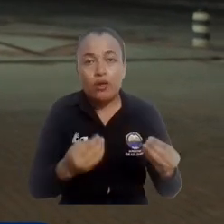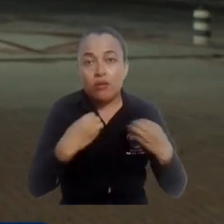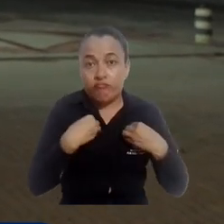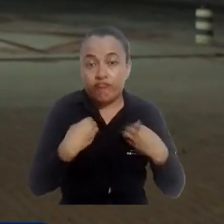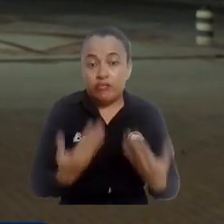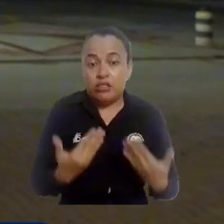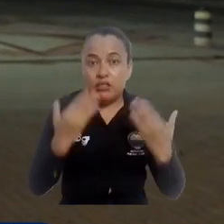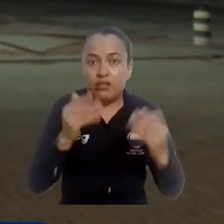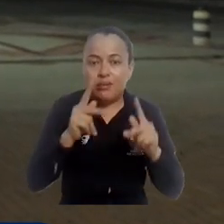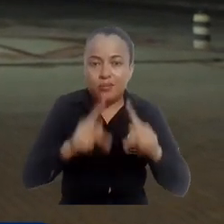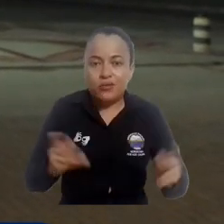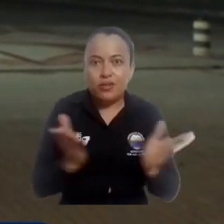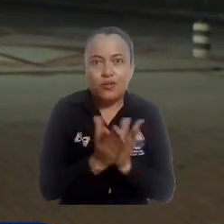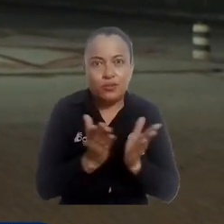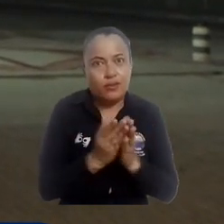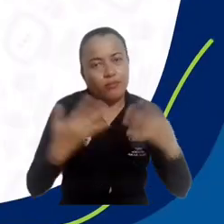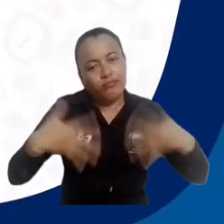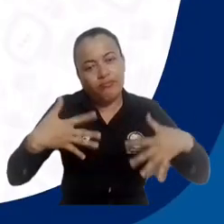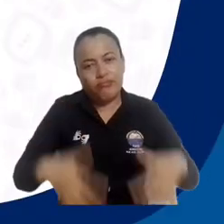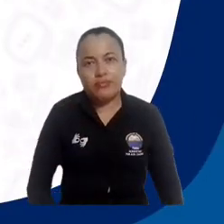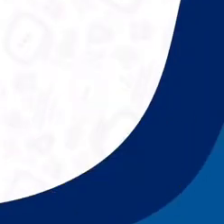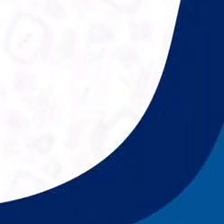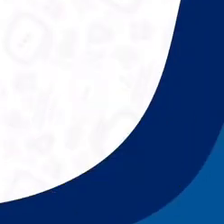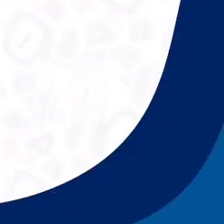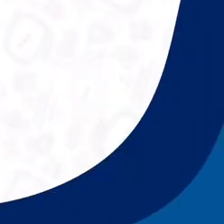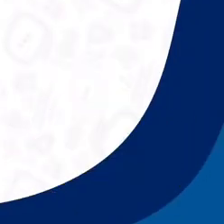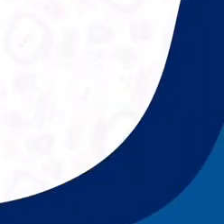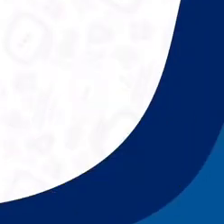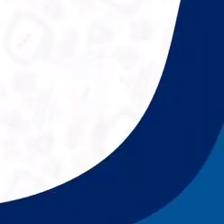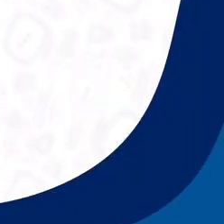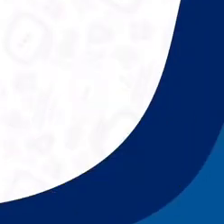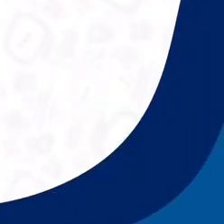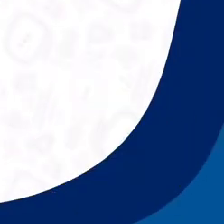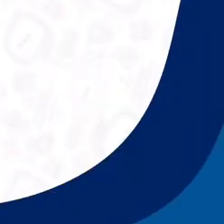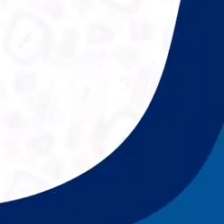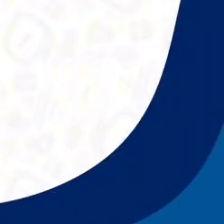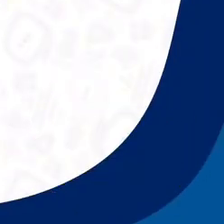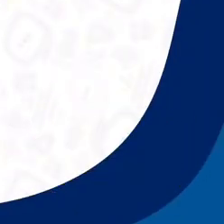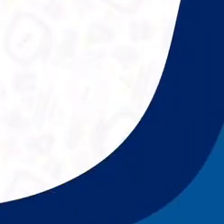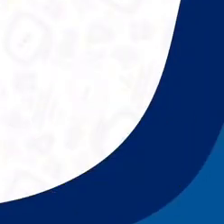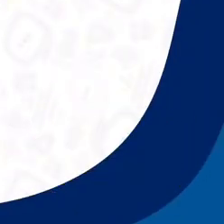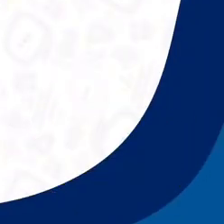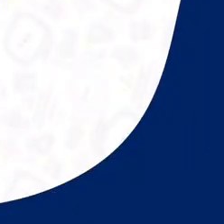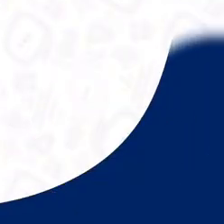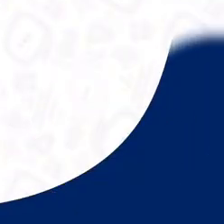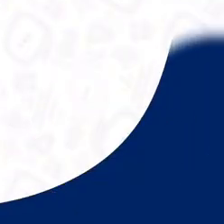Esto nos ha beneficiado a muchos estudiantes. Aún más incluyente e innovadora.